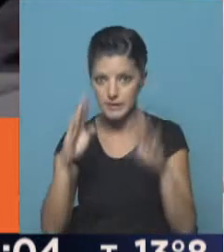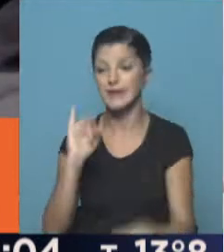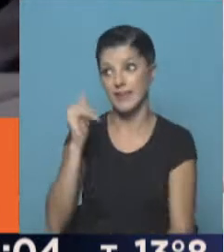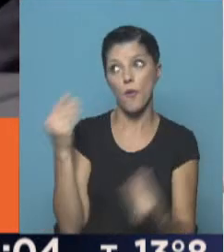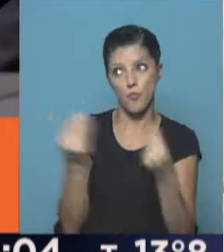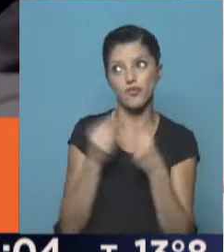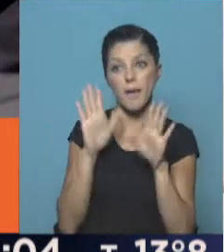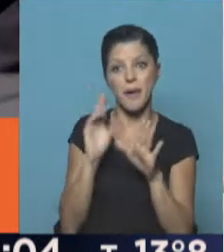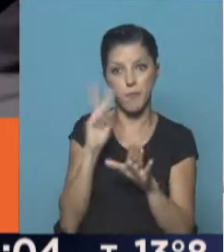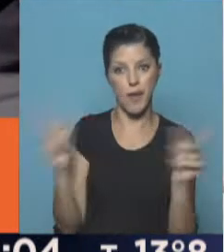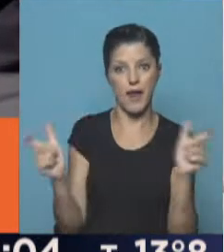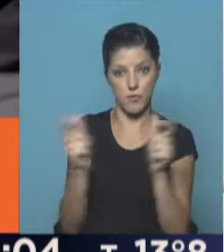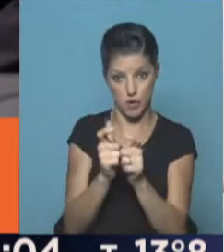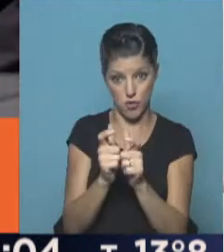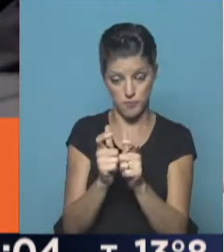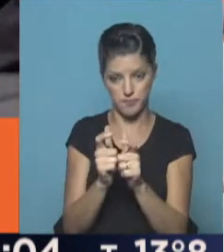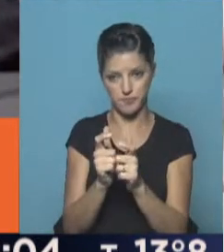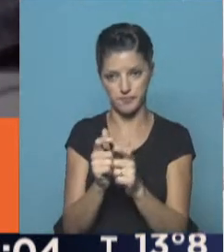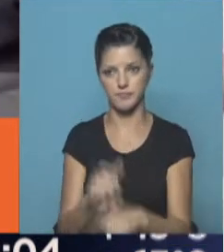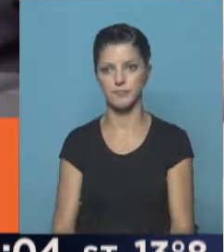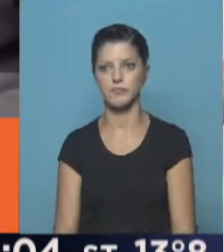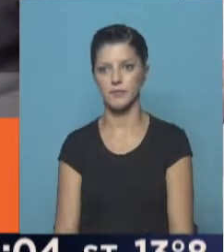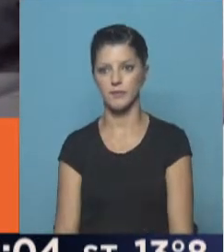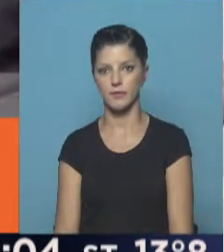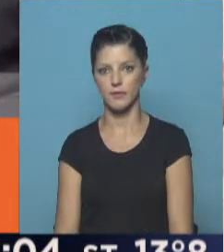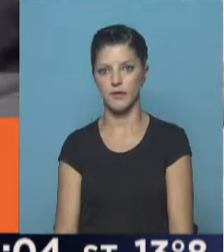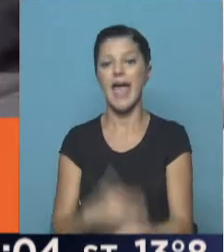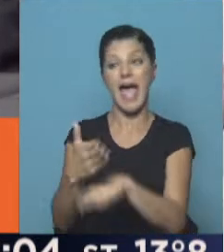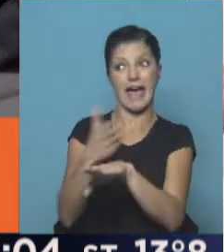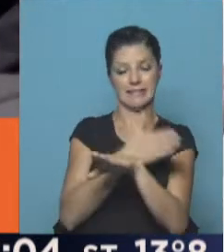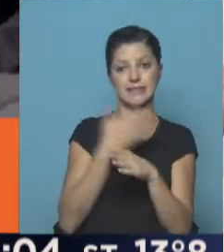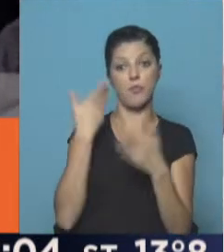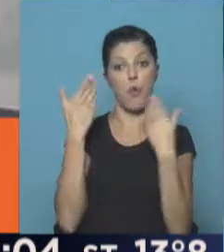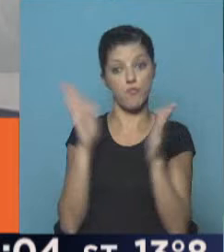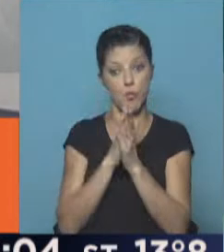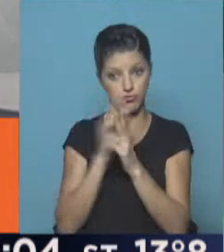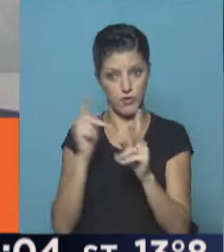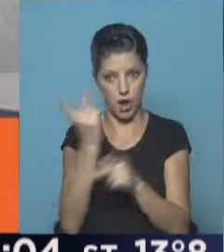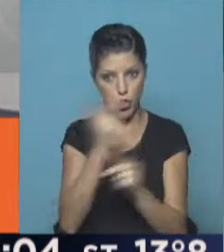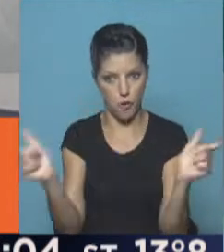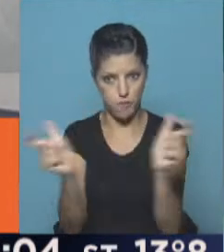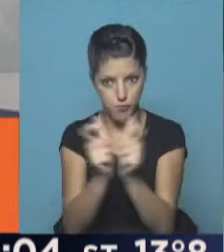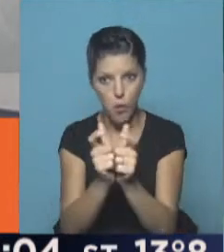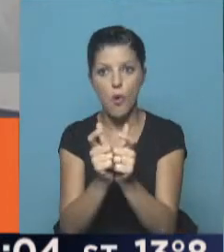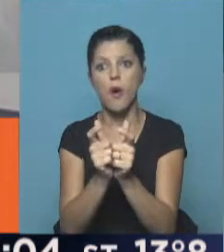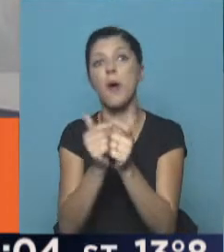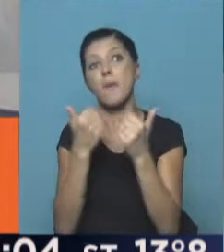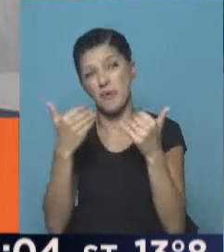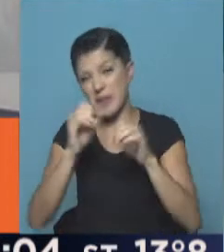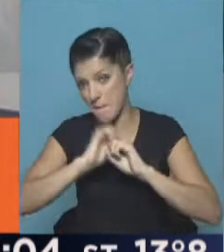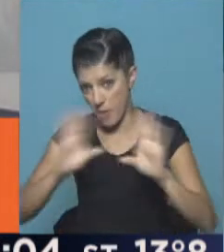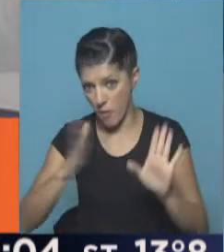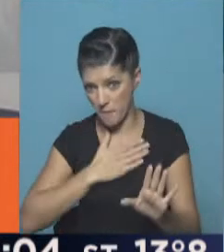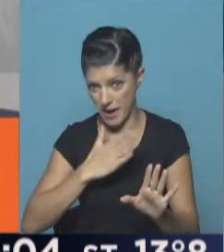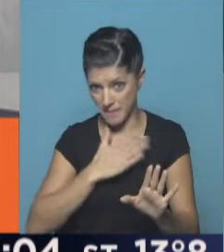¿no es cierto? Y la previa se infló bastante. Sí. Podría haber resultado peor. ¿Sí? Creo